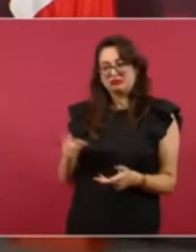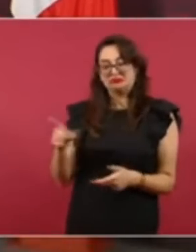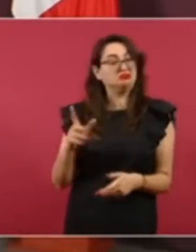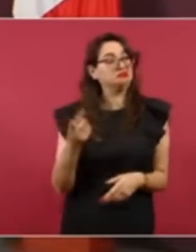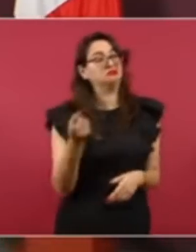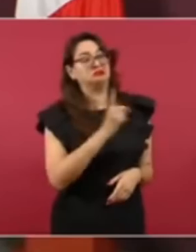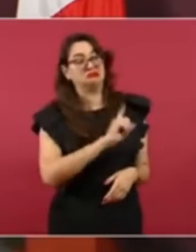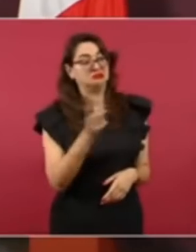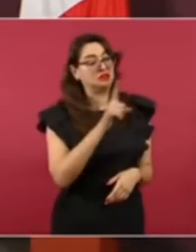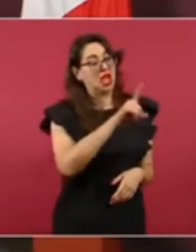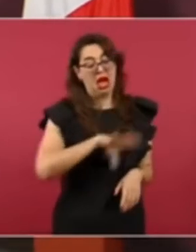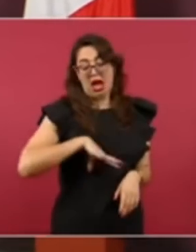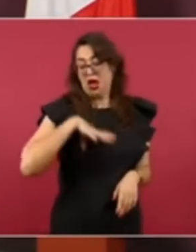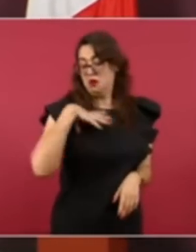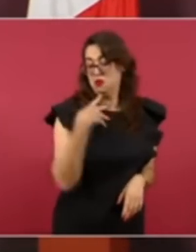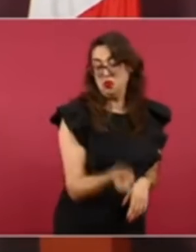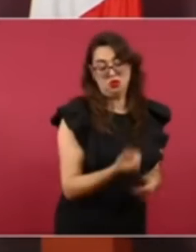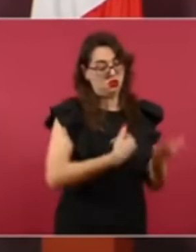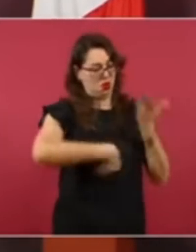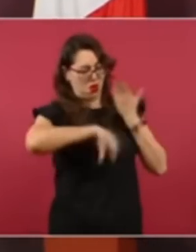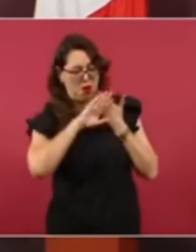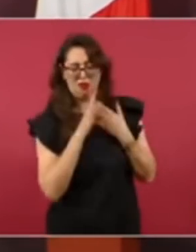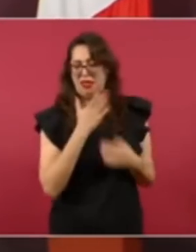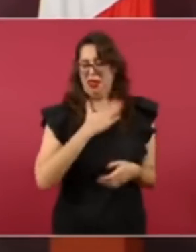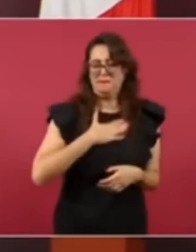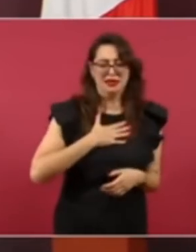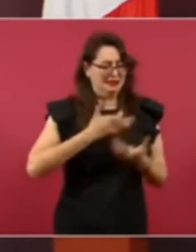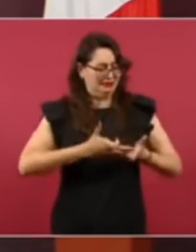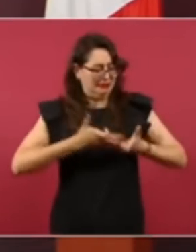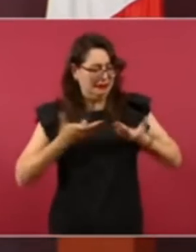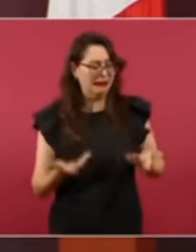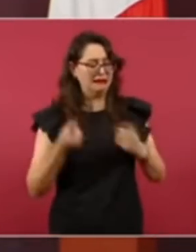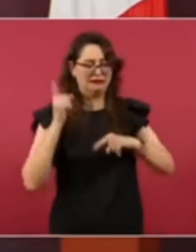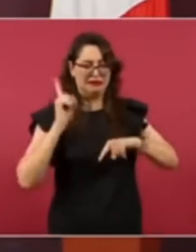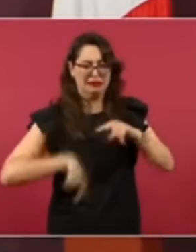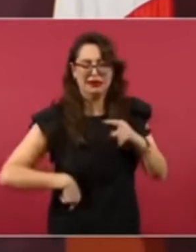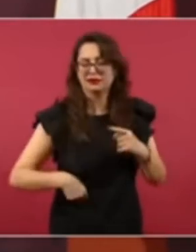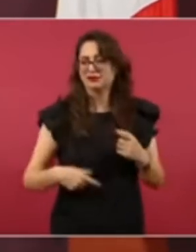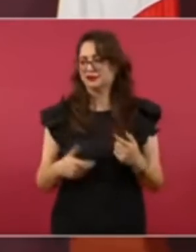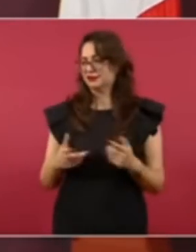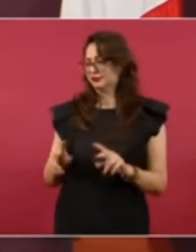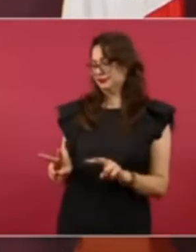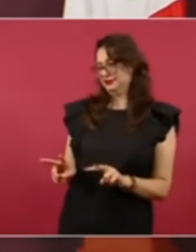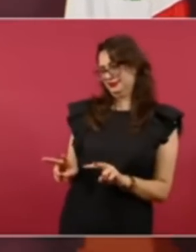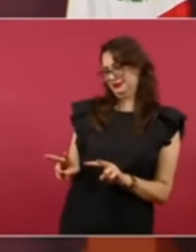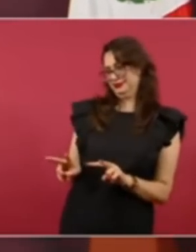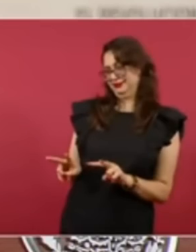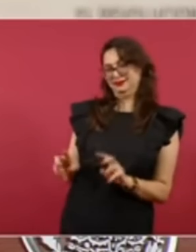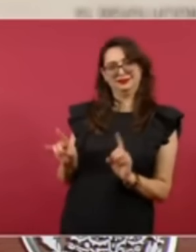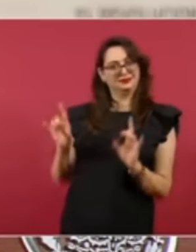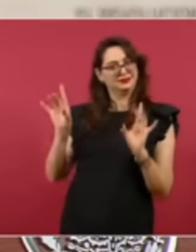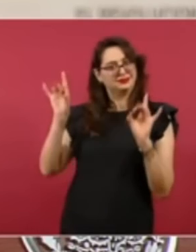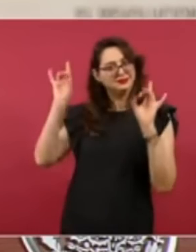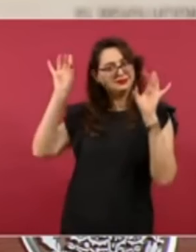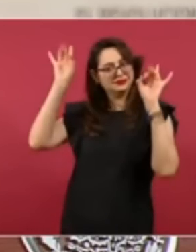Le preguntaba yo a May ayer de lo del Tren Maya, y en general yo creo que debemos